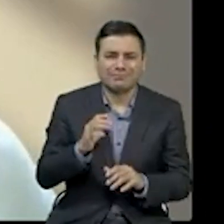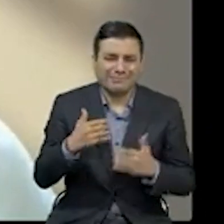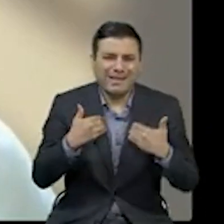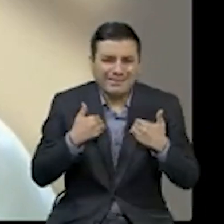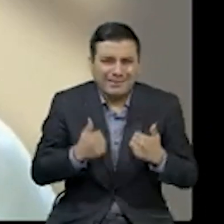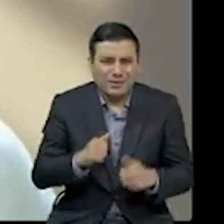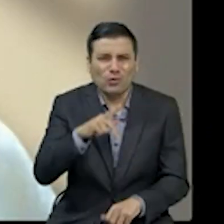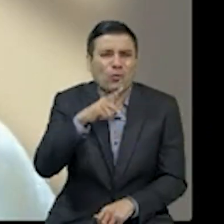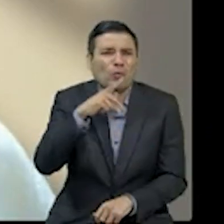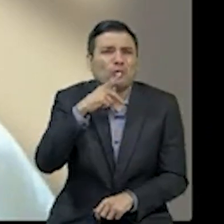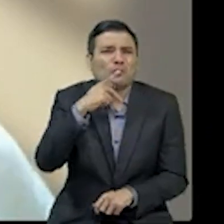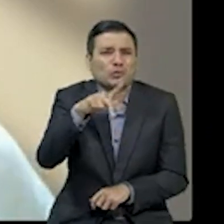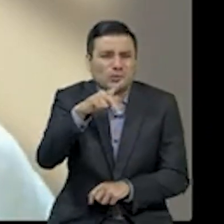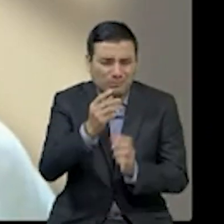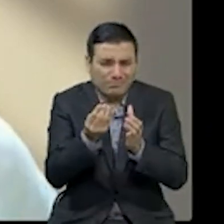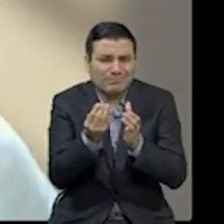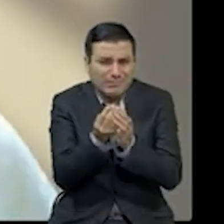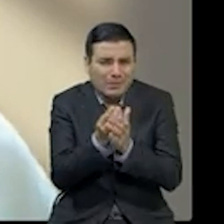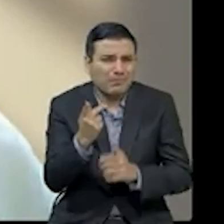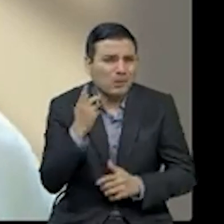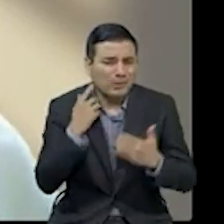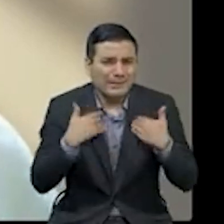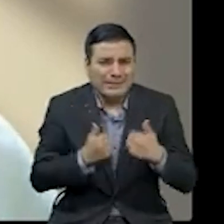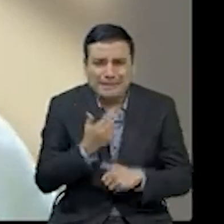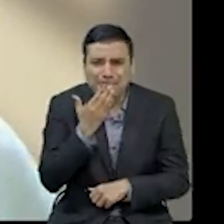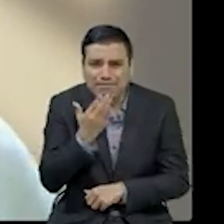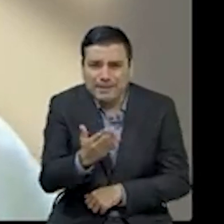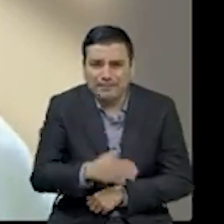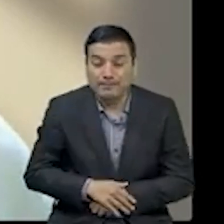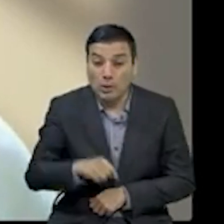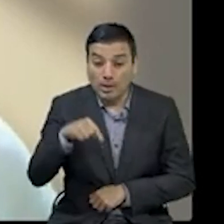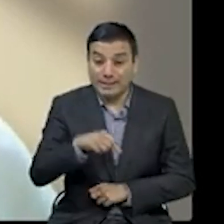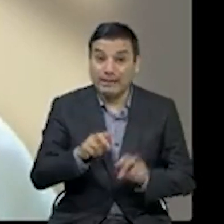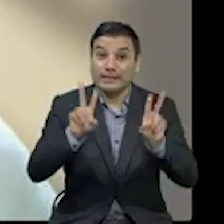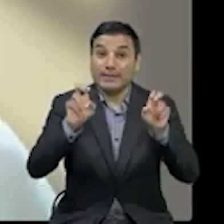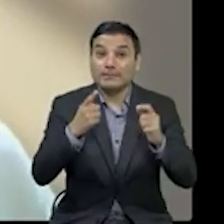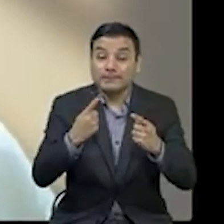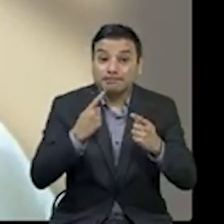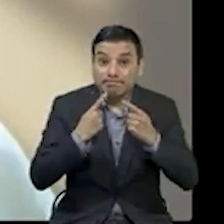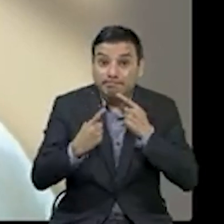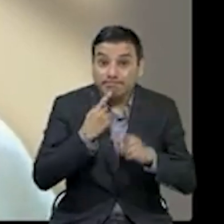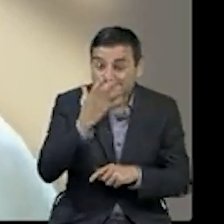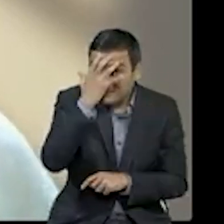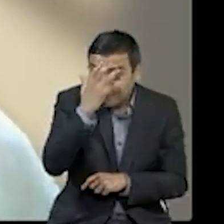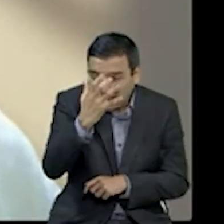bien y funciona bien. En una discusión seria, sin embargo, deja de funcionar bien.